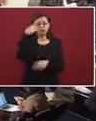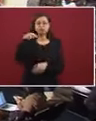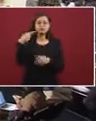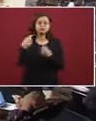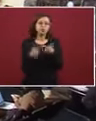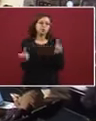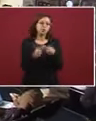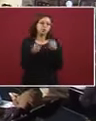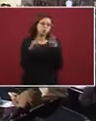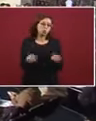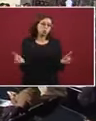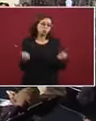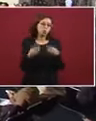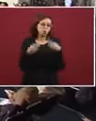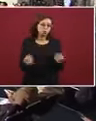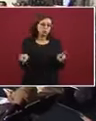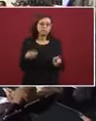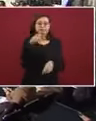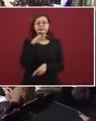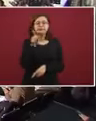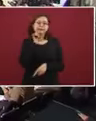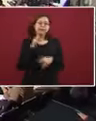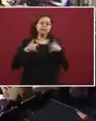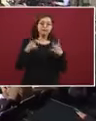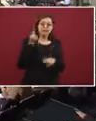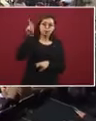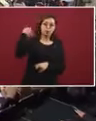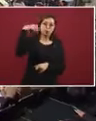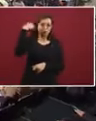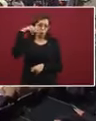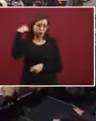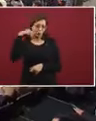musicales de niñas, niños en Oaxaca.